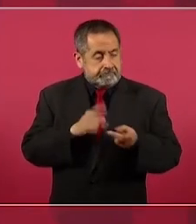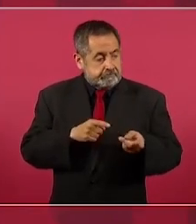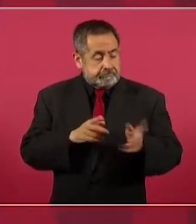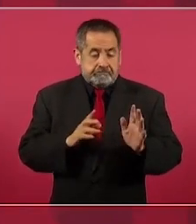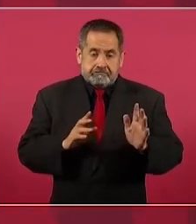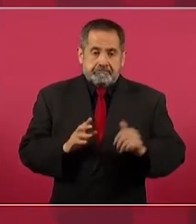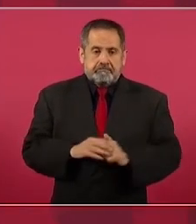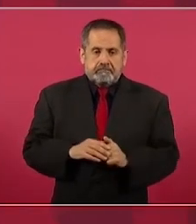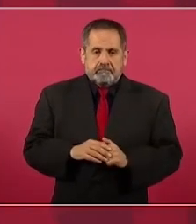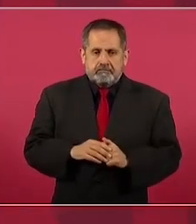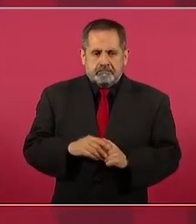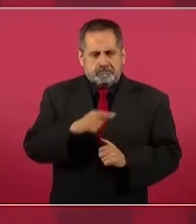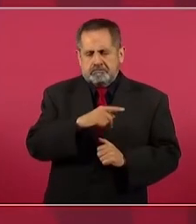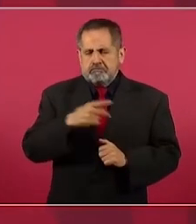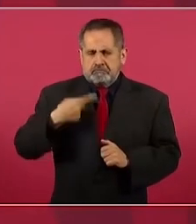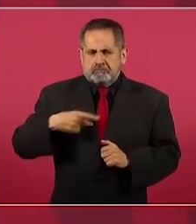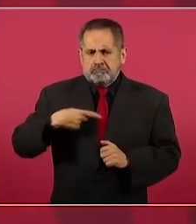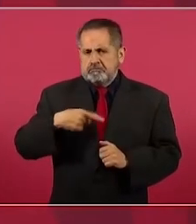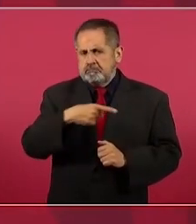Es un hombre